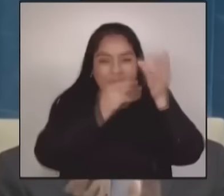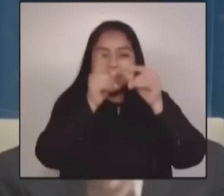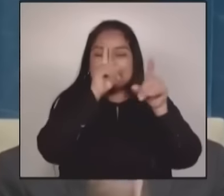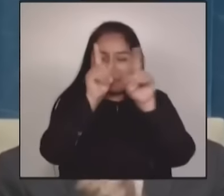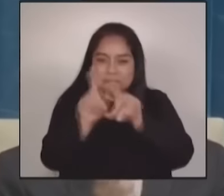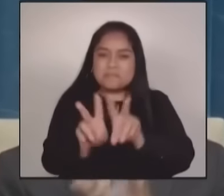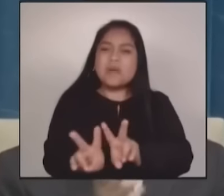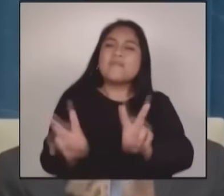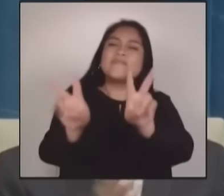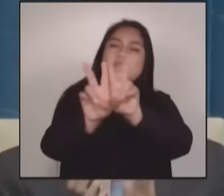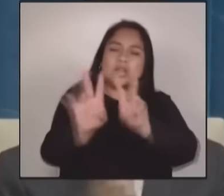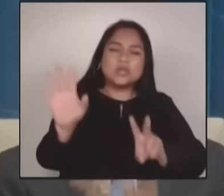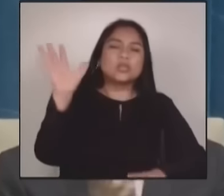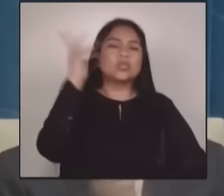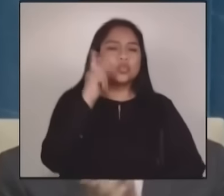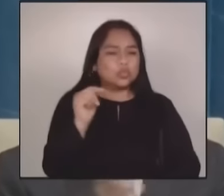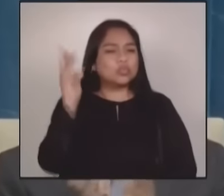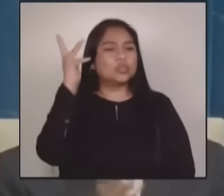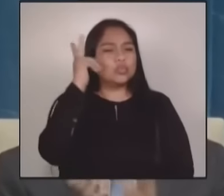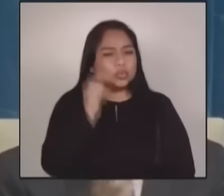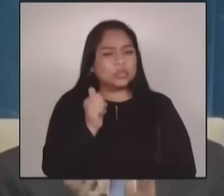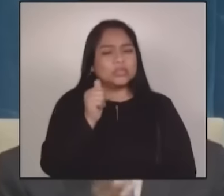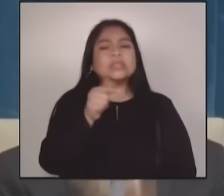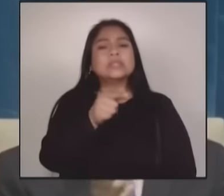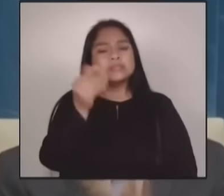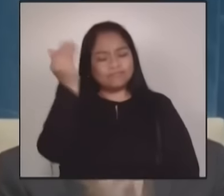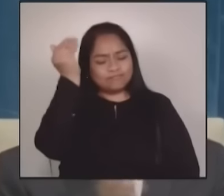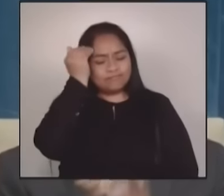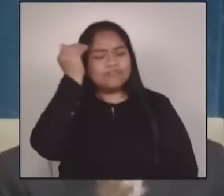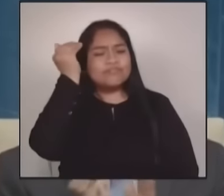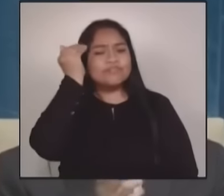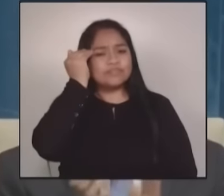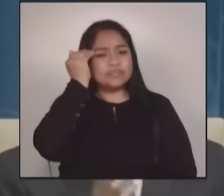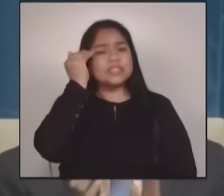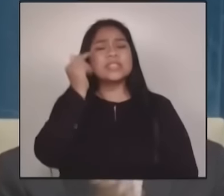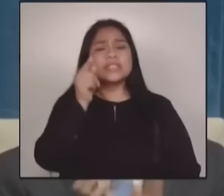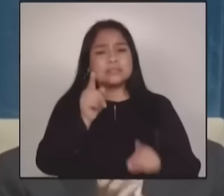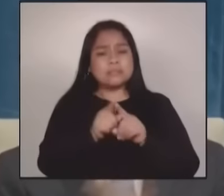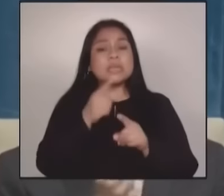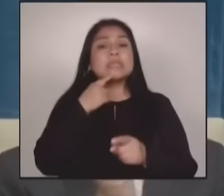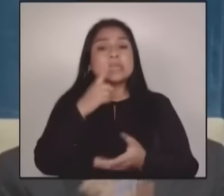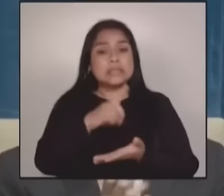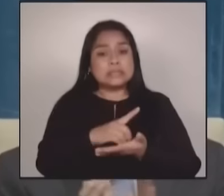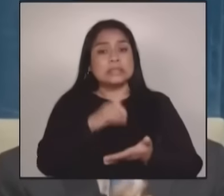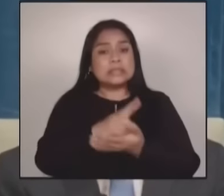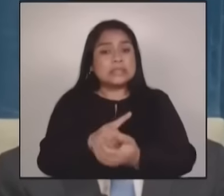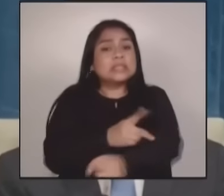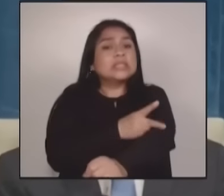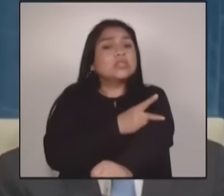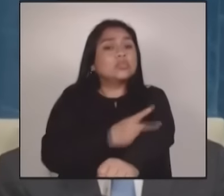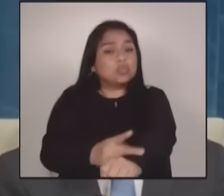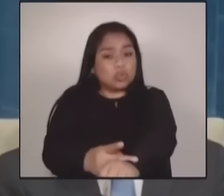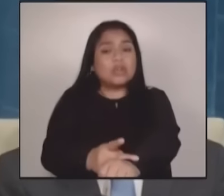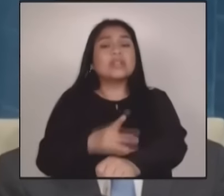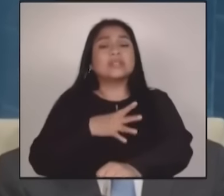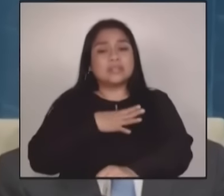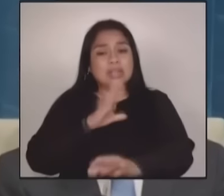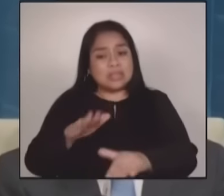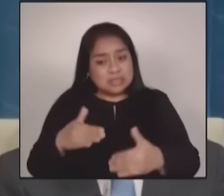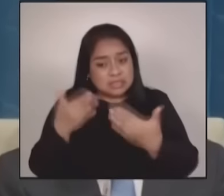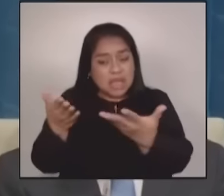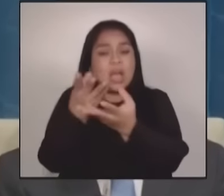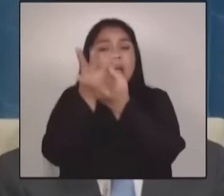valorar diariamente, consciente de las deudas históricas que debemos